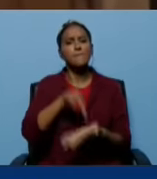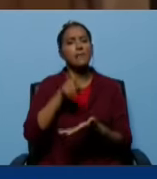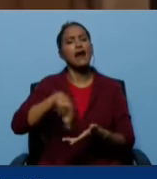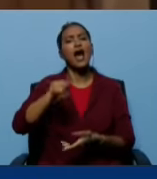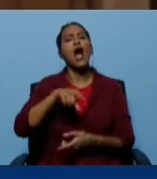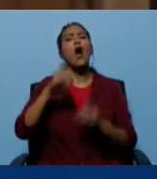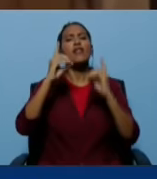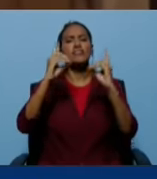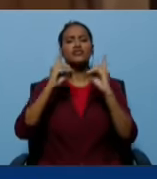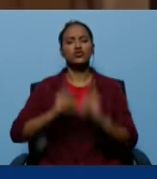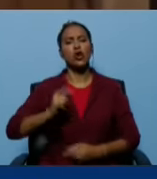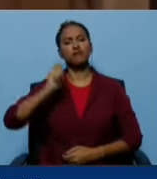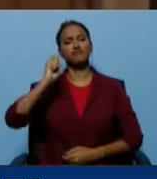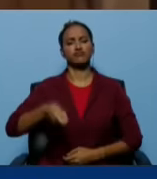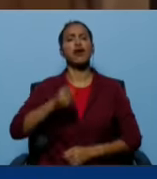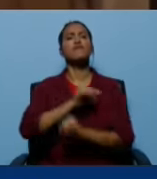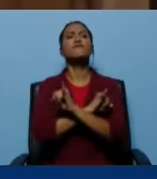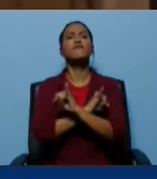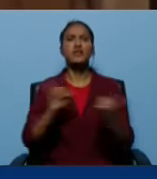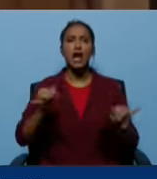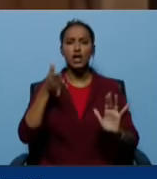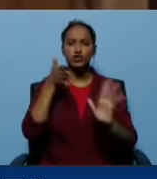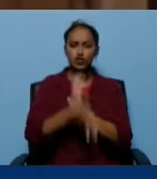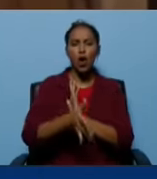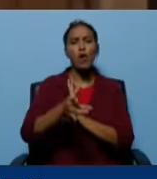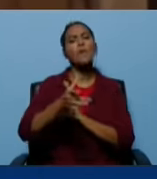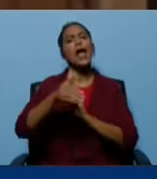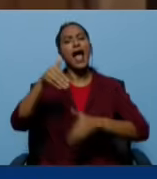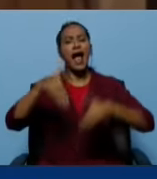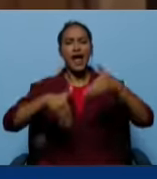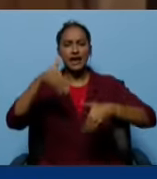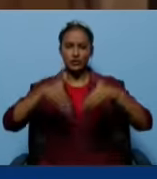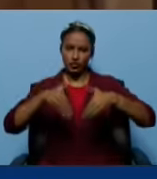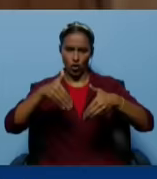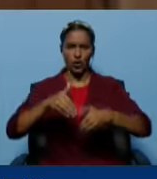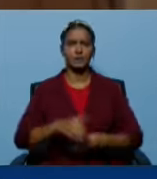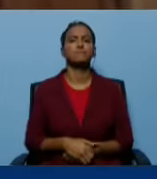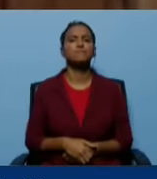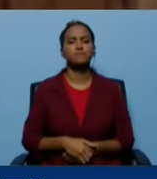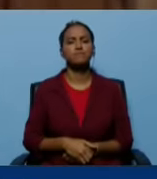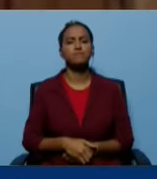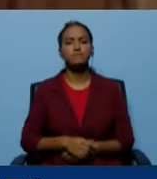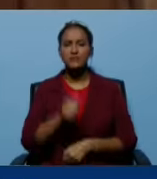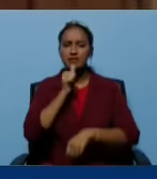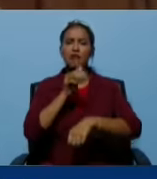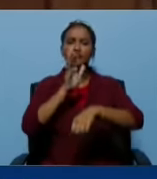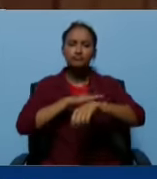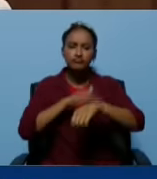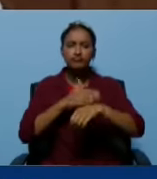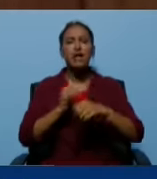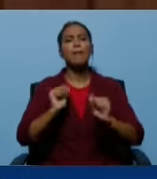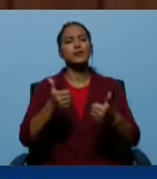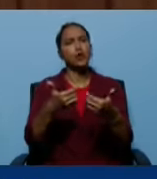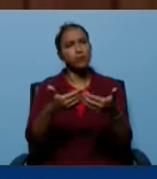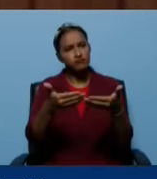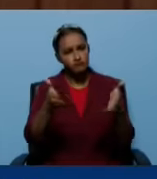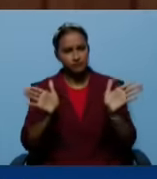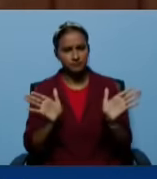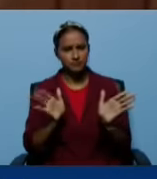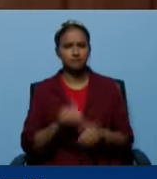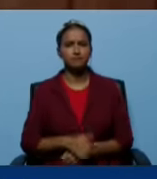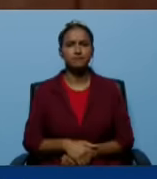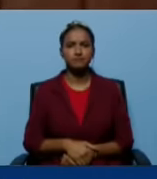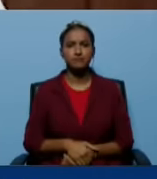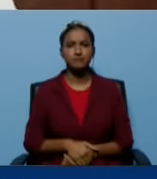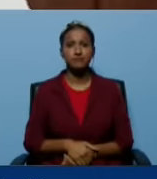de lo que ha sido la culminación del recurso contencioso electoral interpuesto por el jefe de Estado venezolano Nicolás Maduro Moros. Vamos ahora a, en